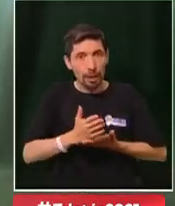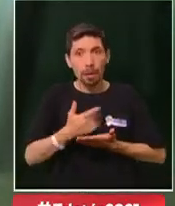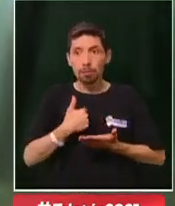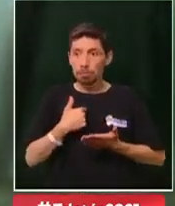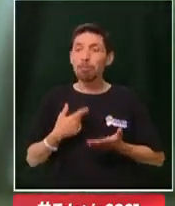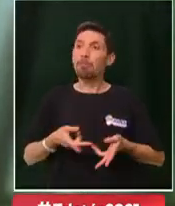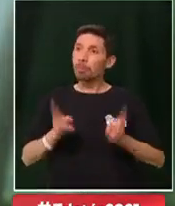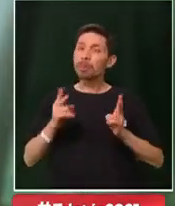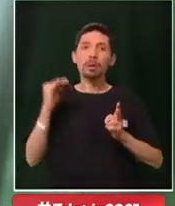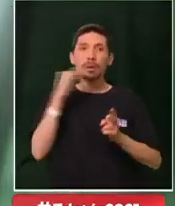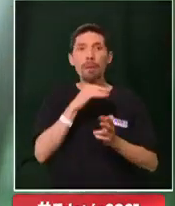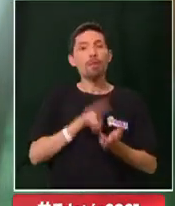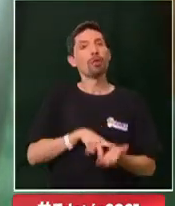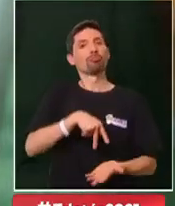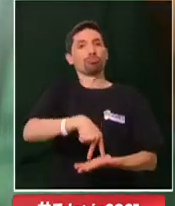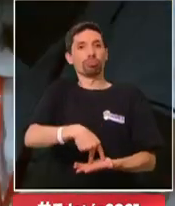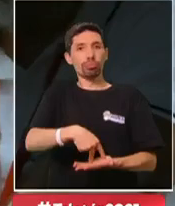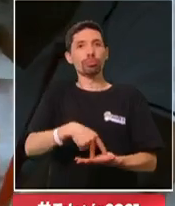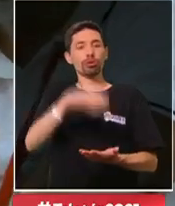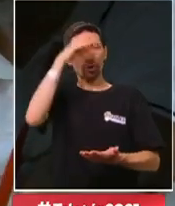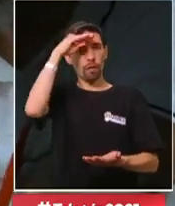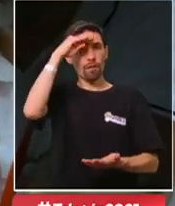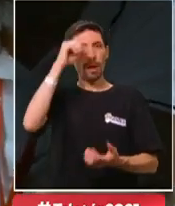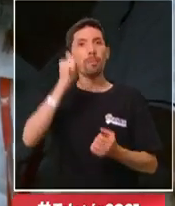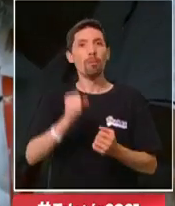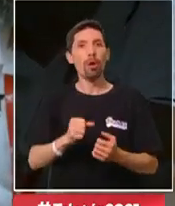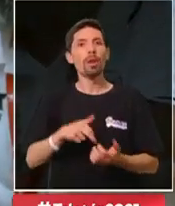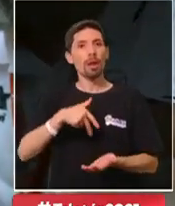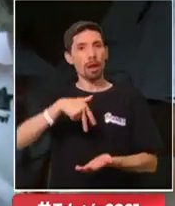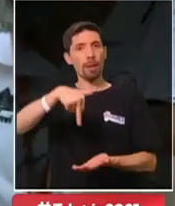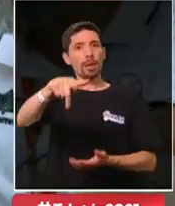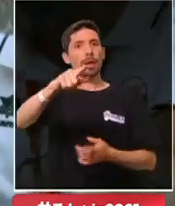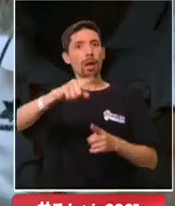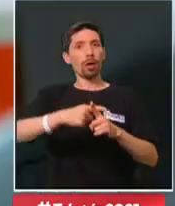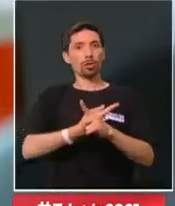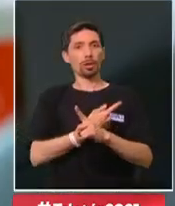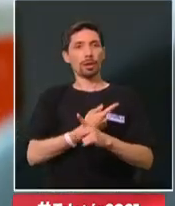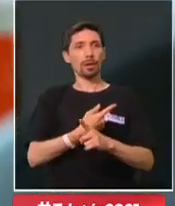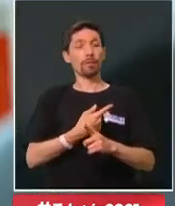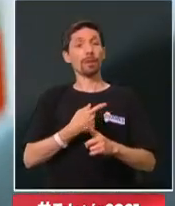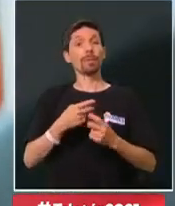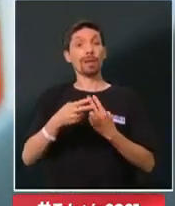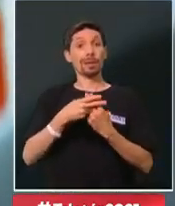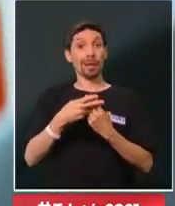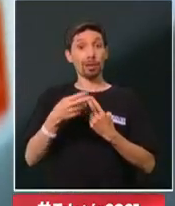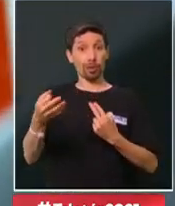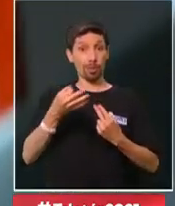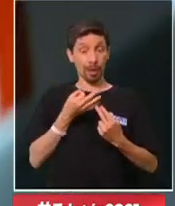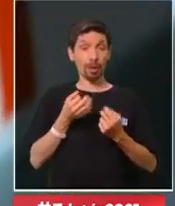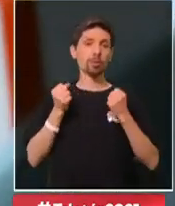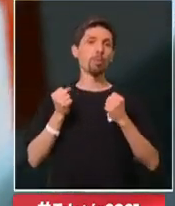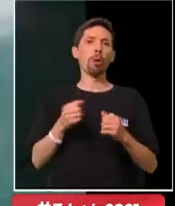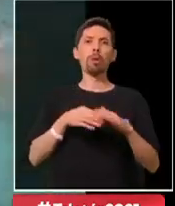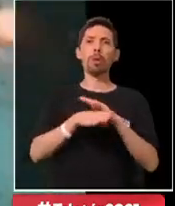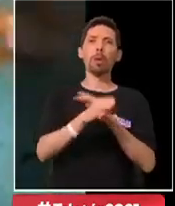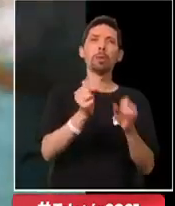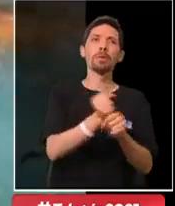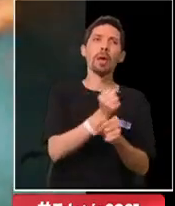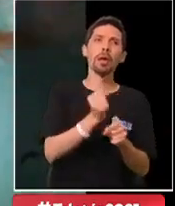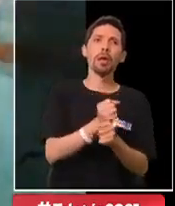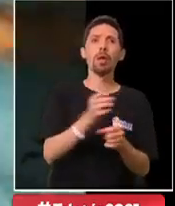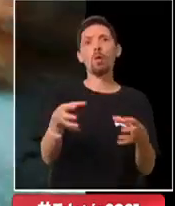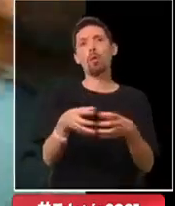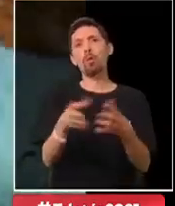rápido. Me ayuda a tener mi confianza para poder volver a caminar. En Teletón me habían dicho, puedes meterte en algún taller o en algún grupo.